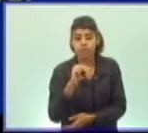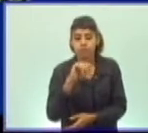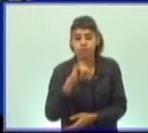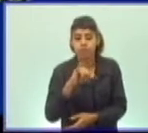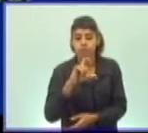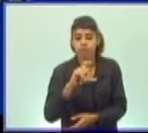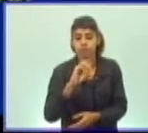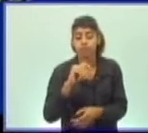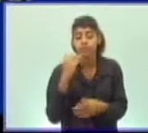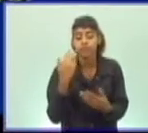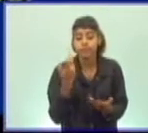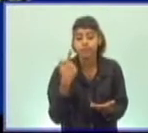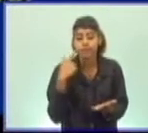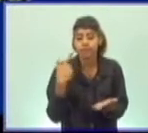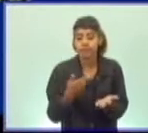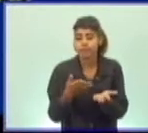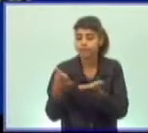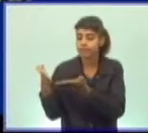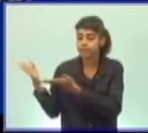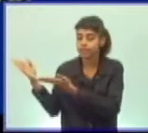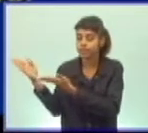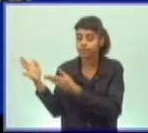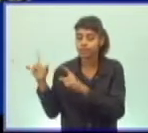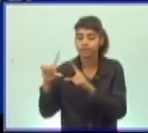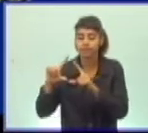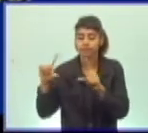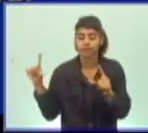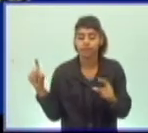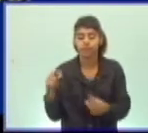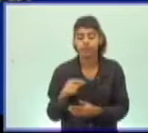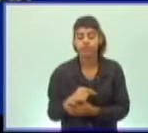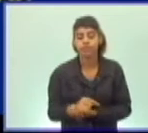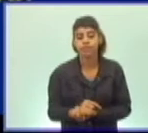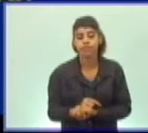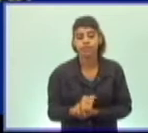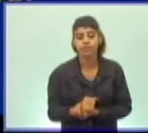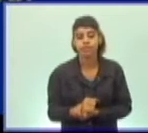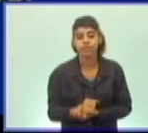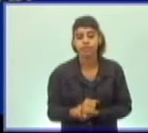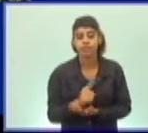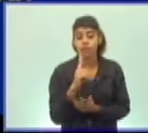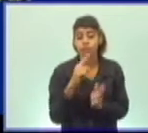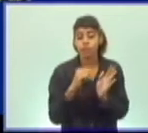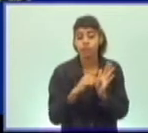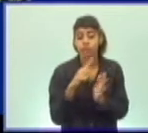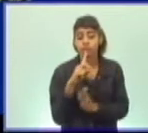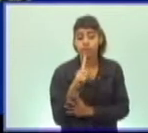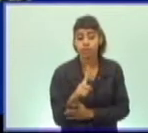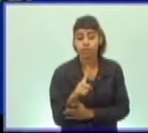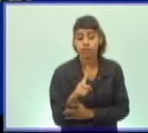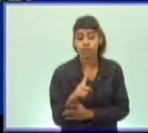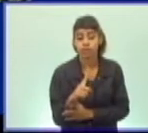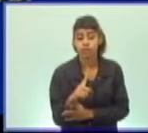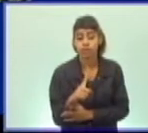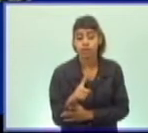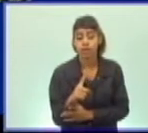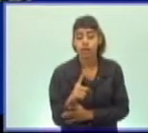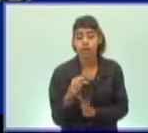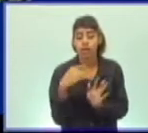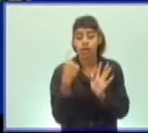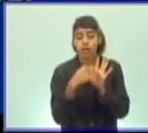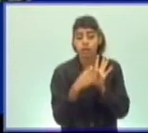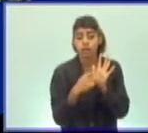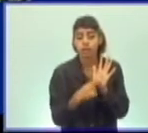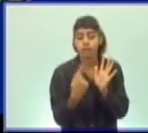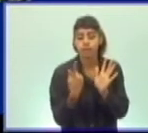Dice lo siguiente, del grupo 7A de la tabla periódica responda. 1.1, elemento de menor tamaño del